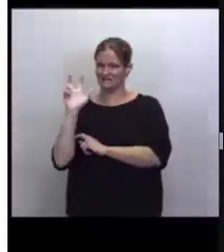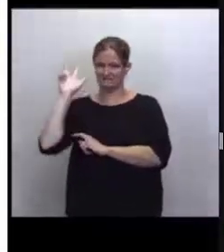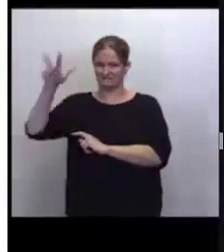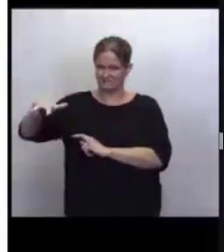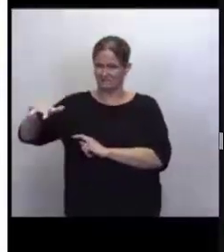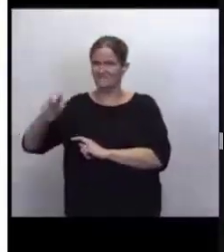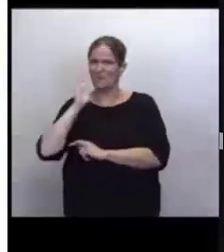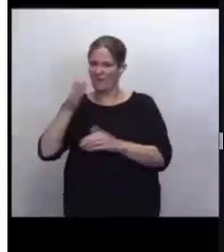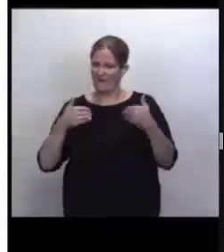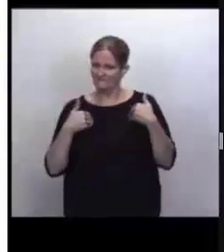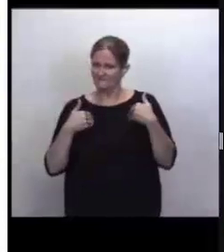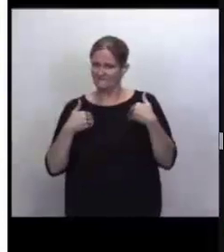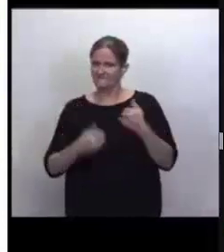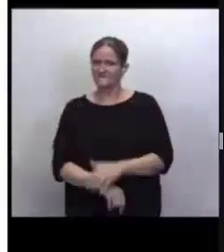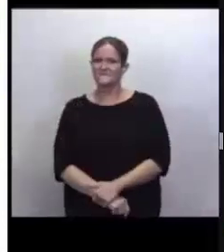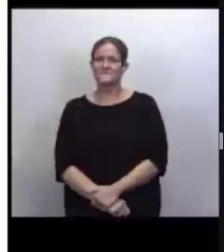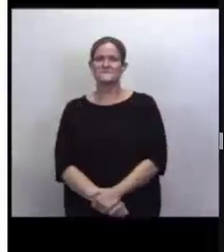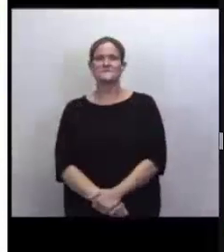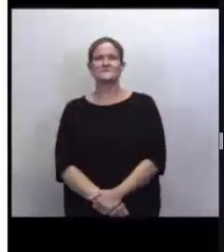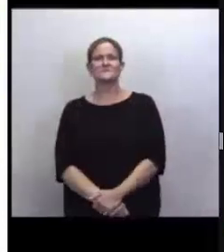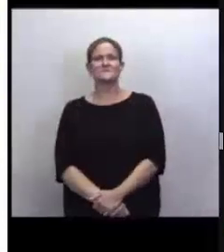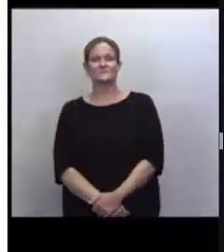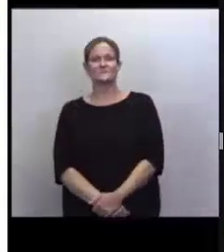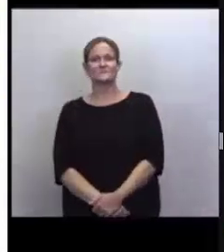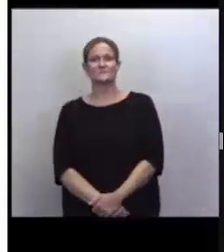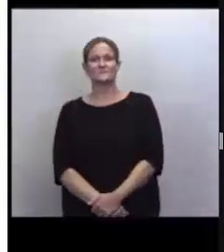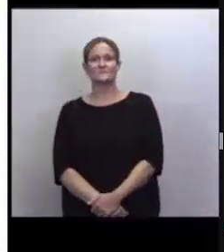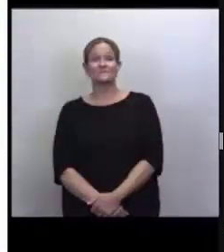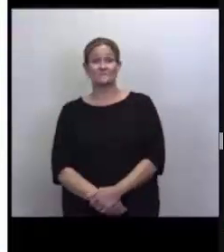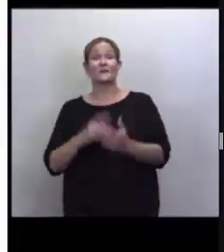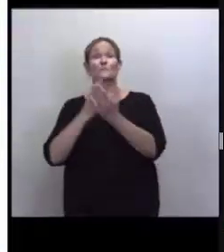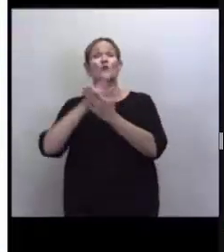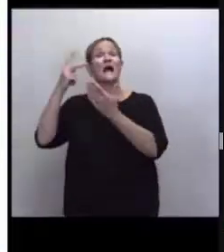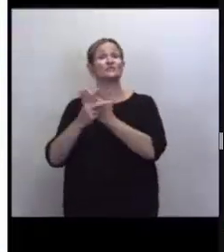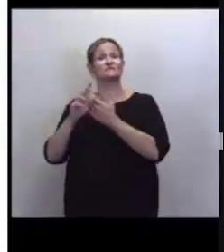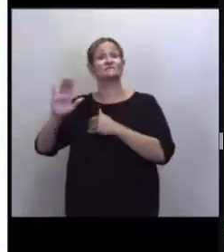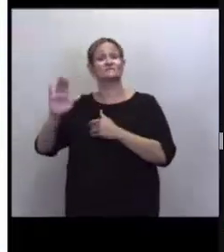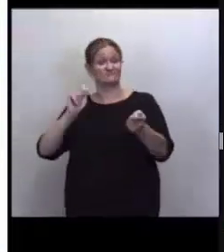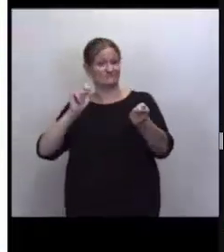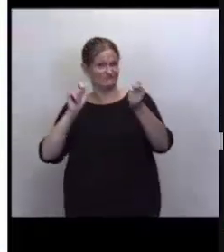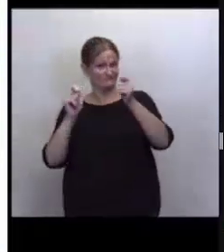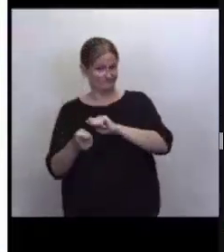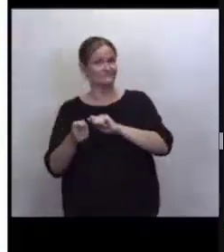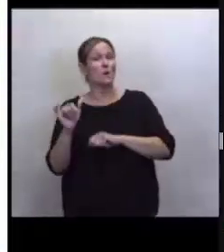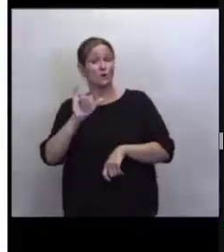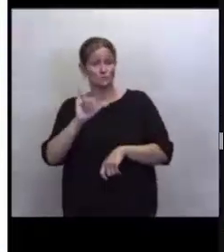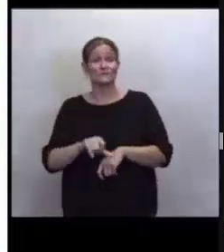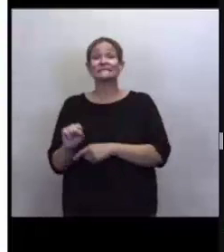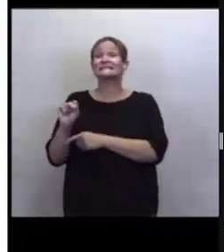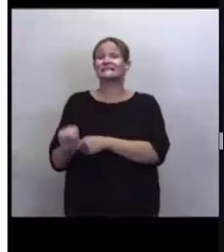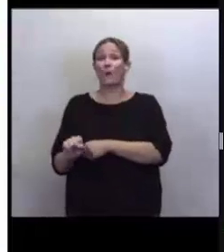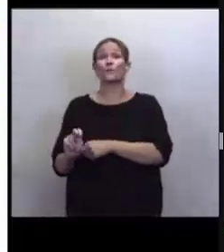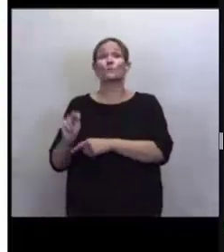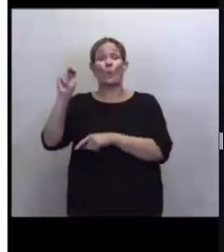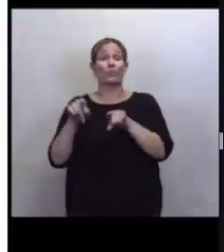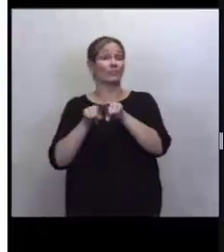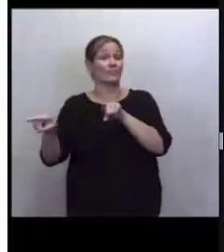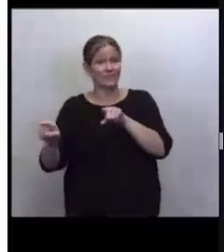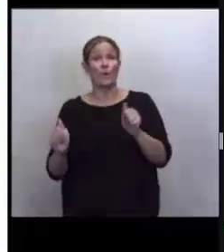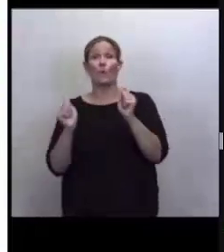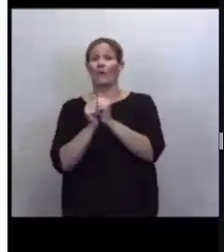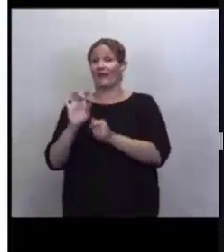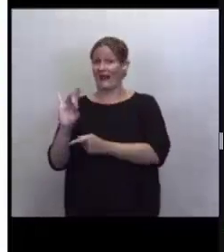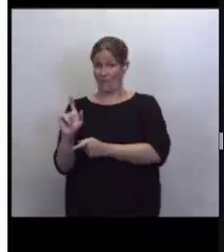2 a 3 carriles. Entre carretera Kirkville y la I-690, la nueva I-81 en dirección sur